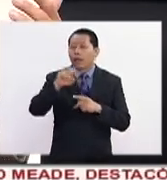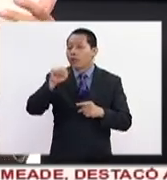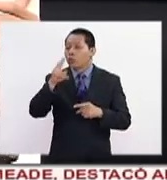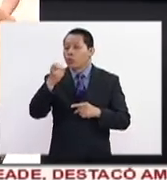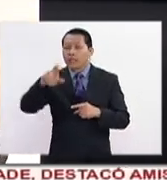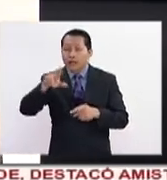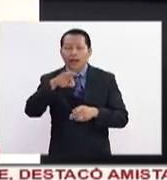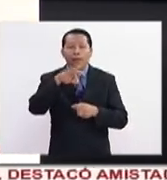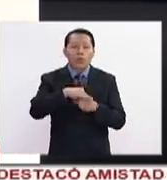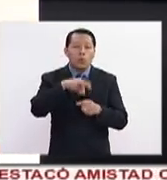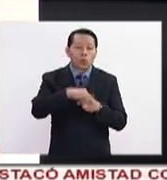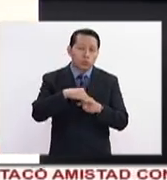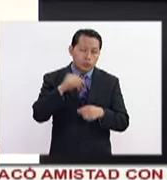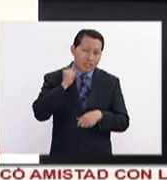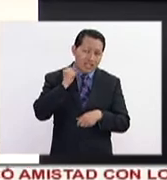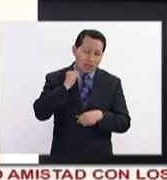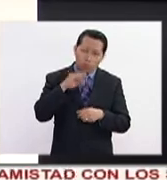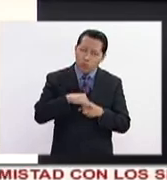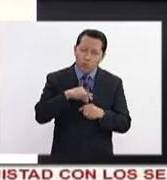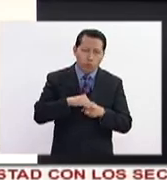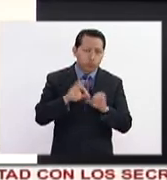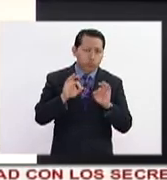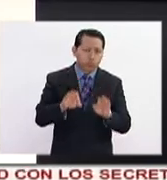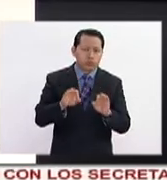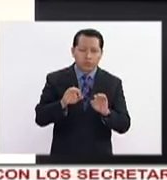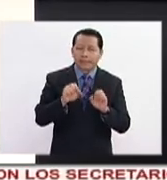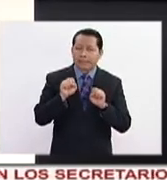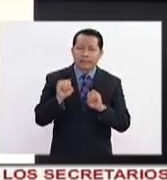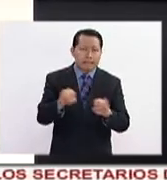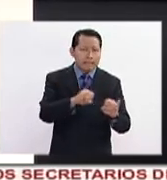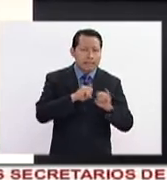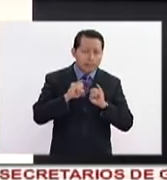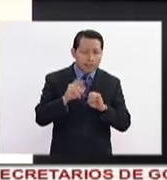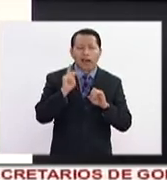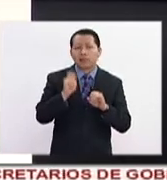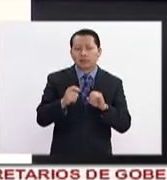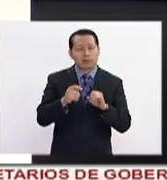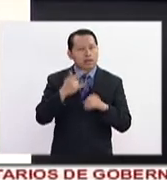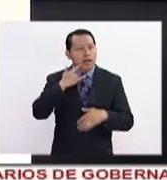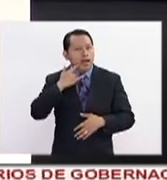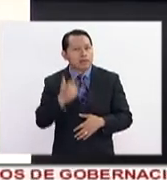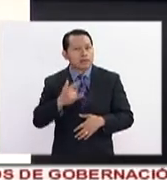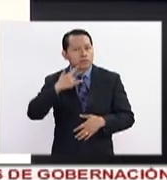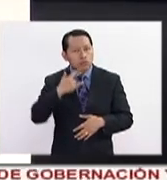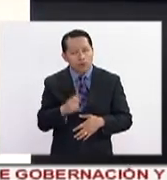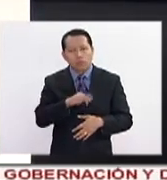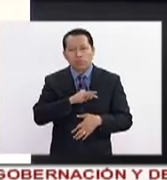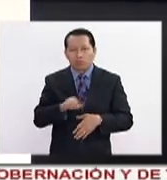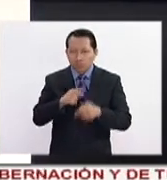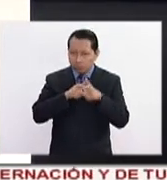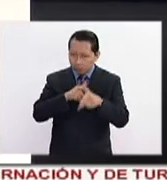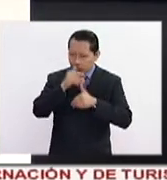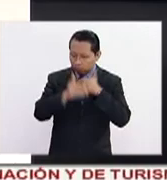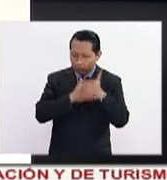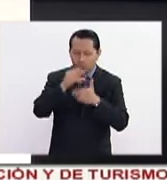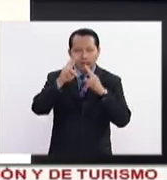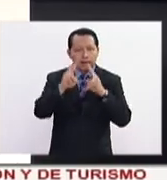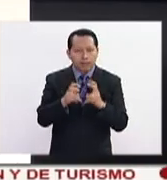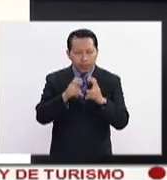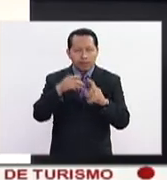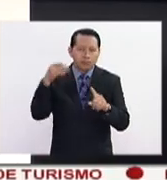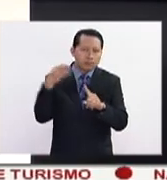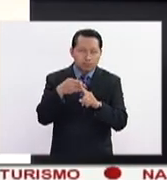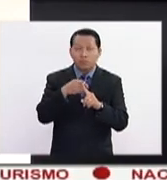Fue una votación unánime. Eso demuestra que finalmente hay nuevos esfuerzos por seguir avanzando en este tema